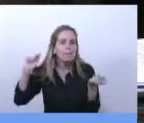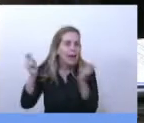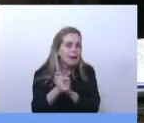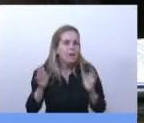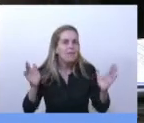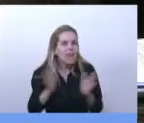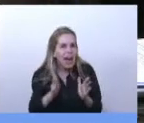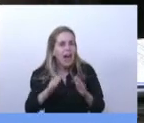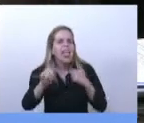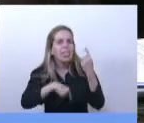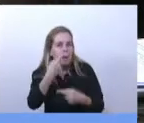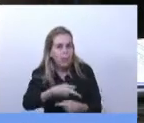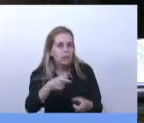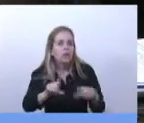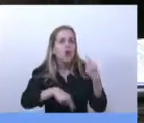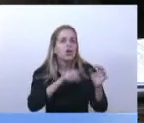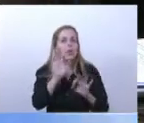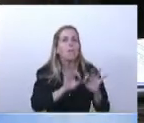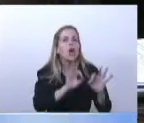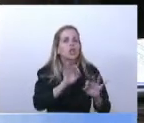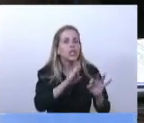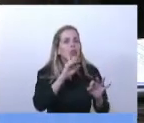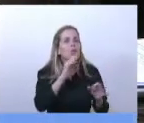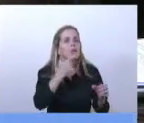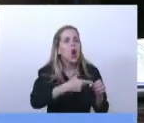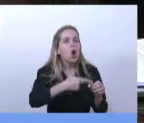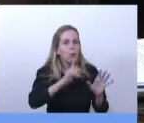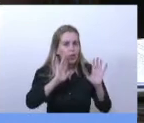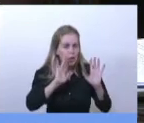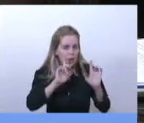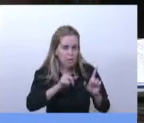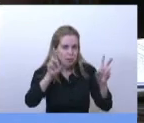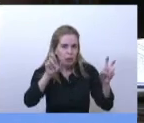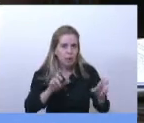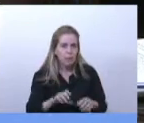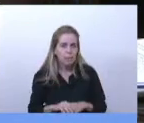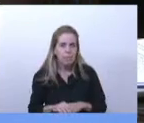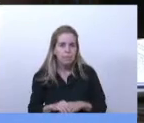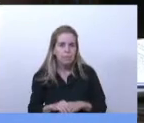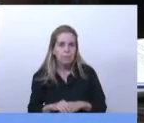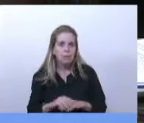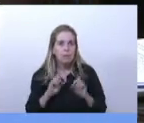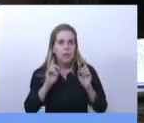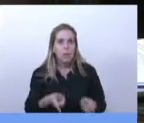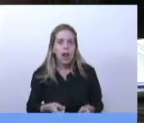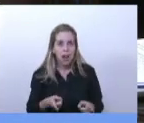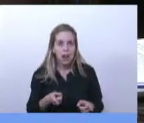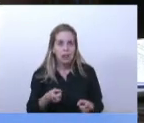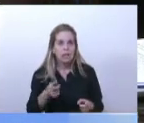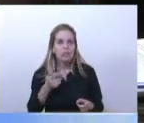luego cuando discutamos biocombustibles vamos a volver a hablar de este tema de todas maneras y una presidenta